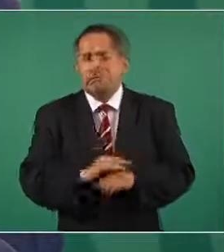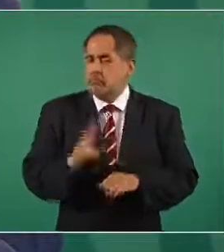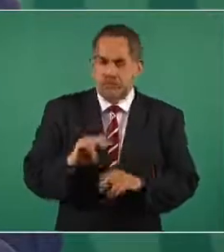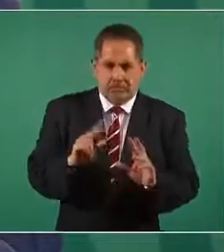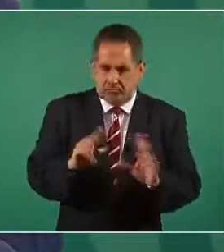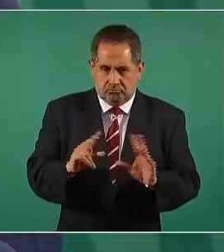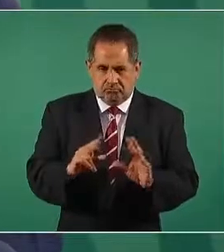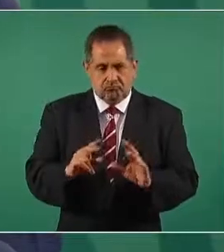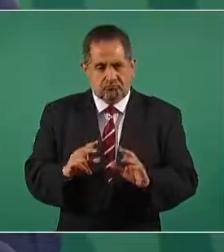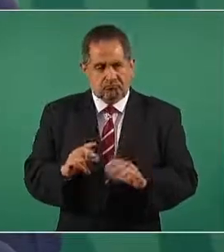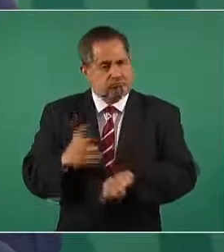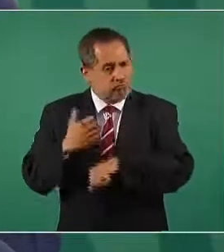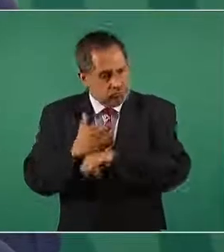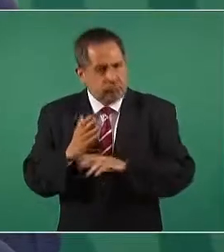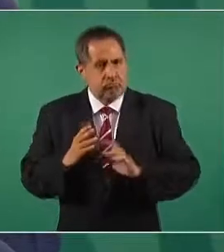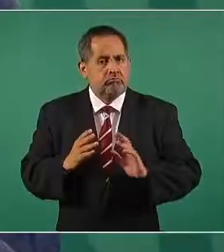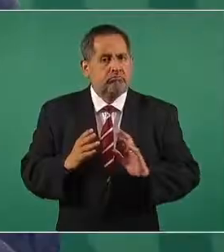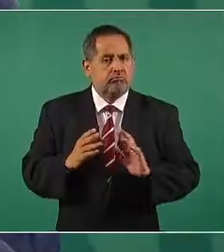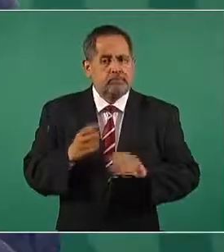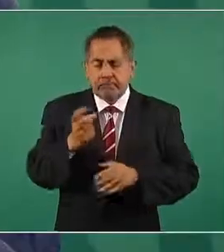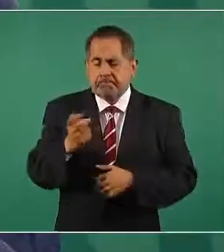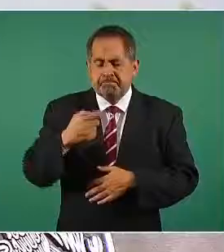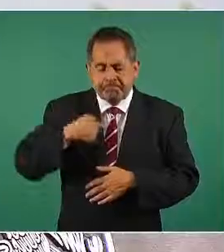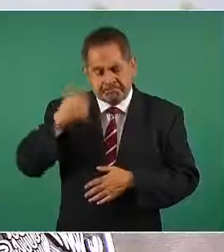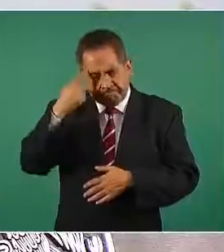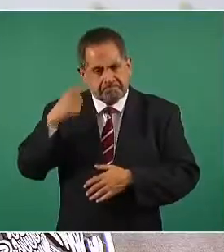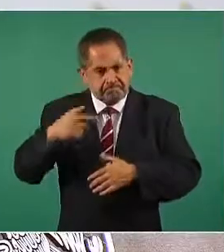y por eso